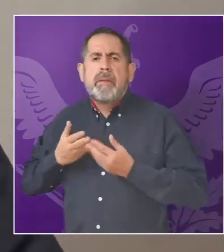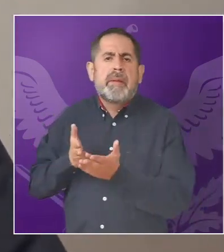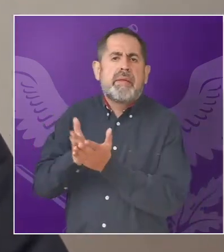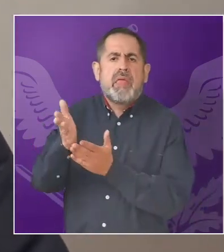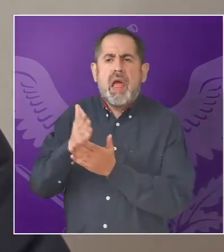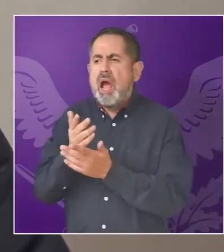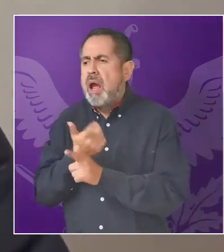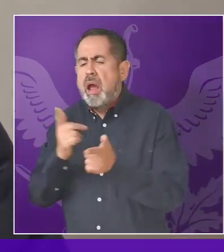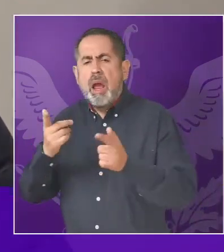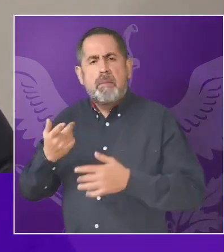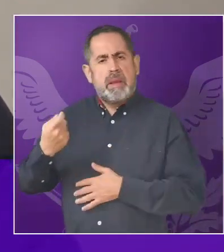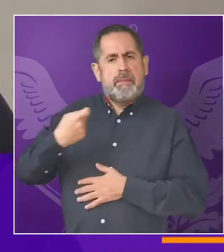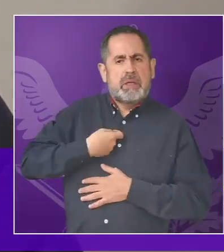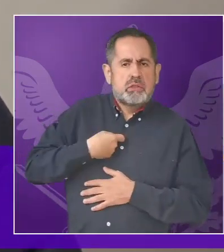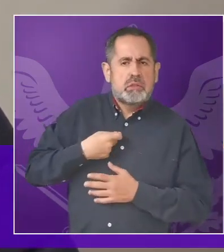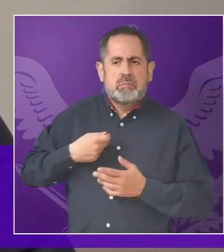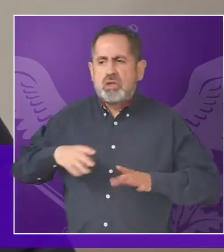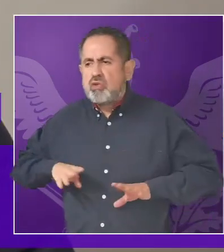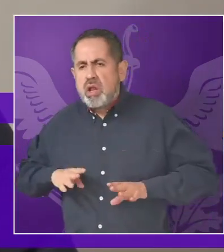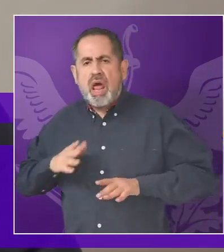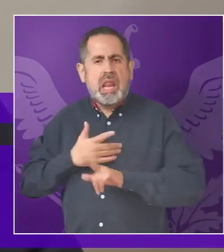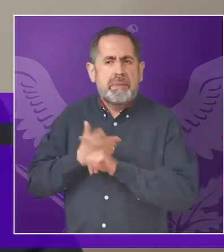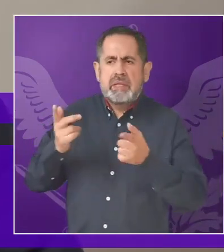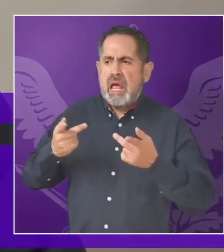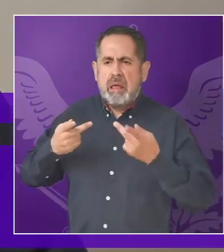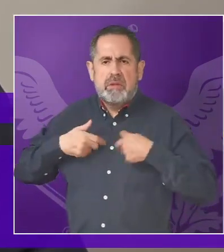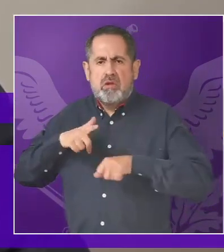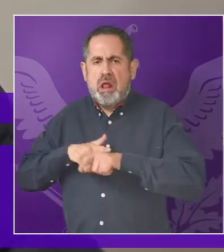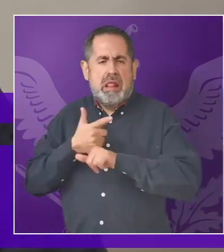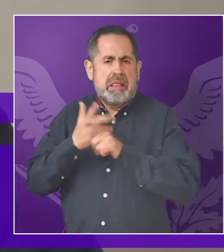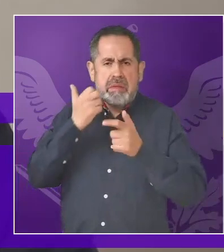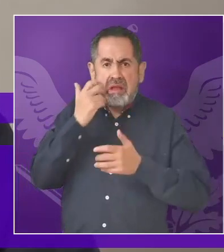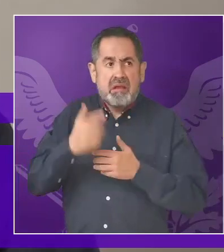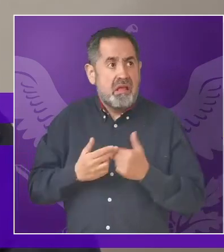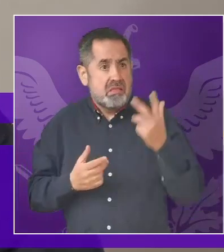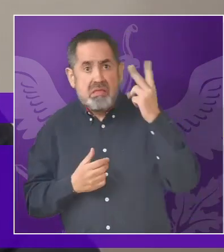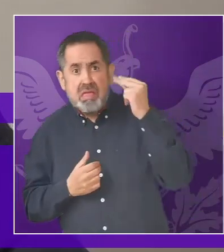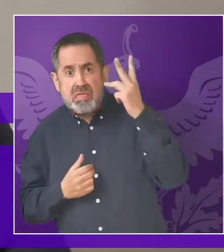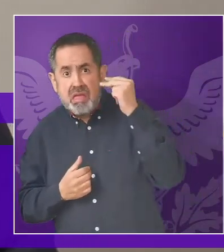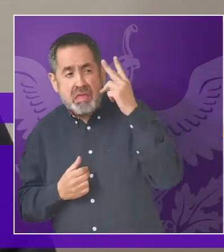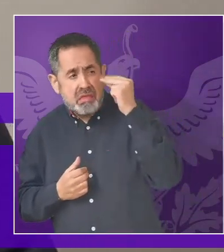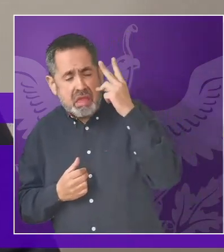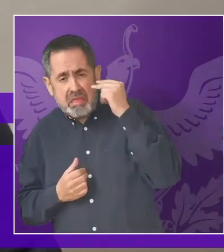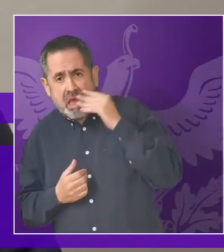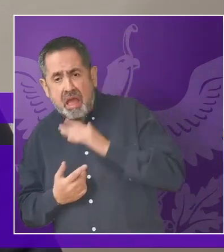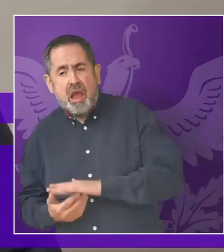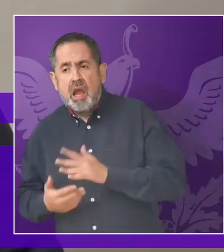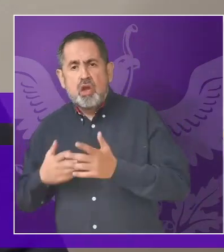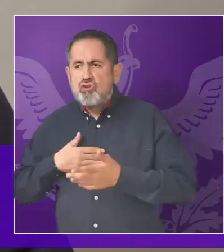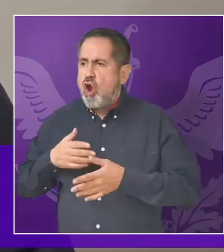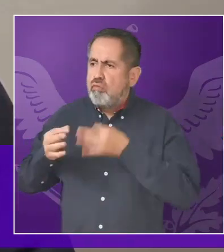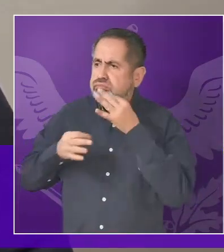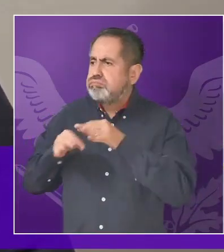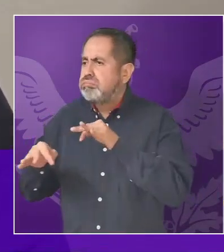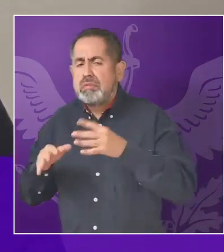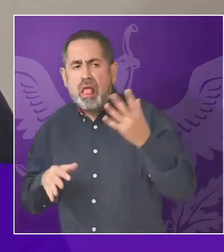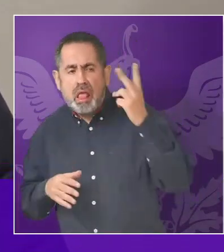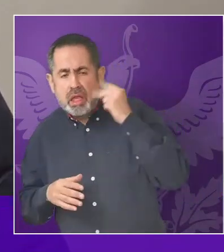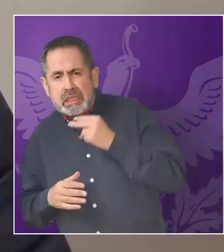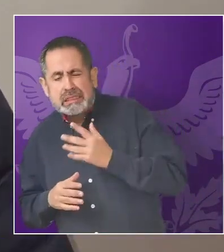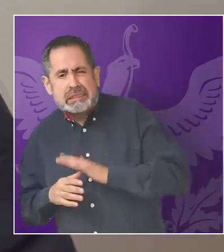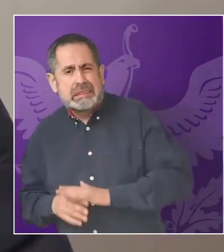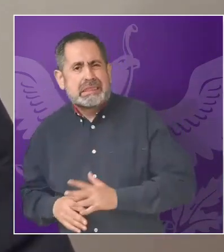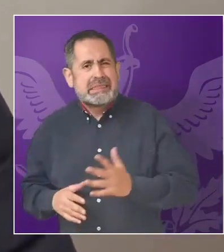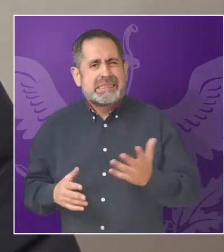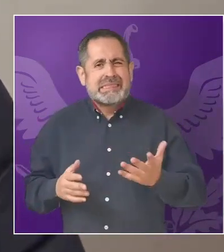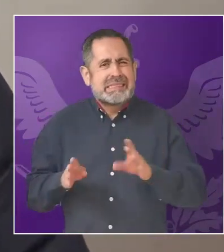a tener un proyecto de vida, al libre desarrollo de la personalidad, a la libertad personal, a la profesión